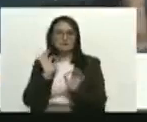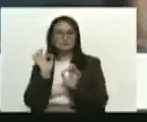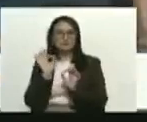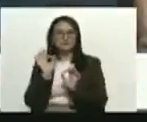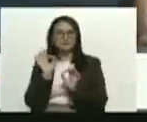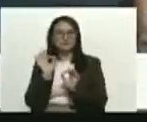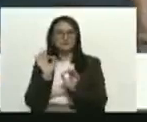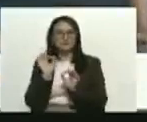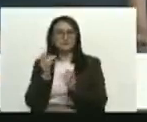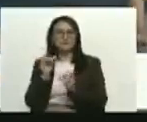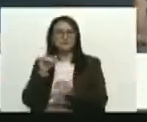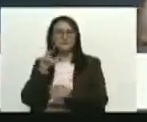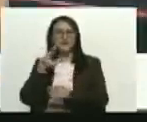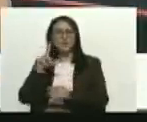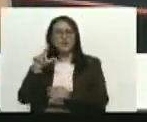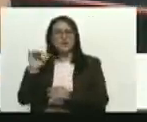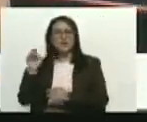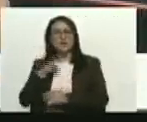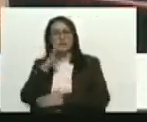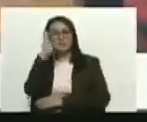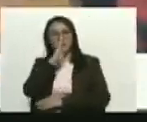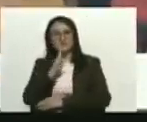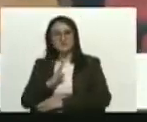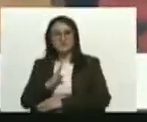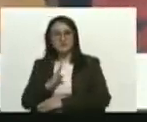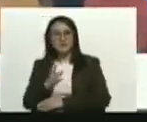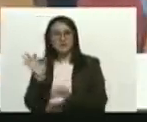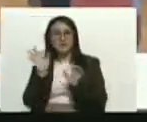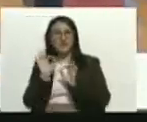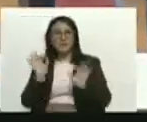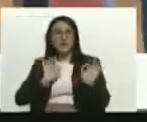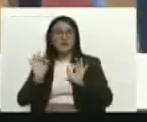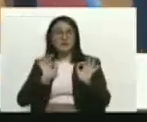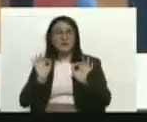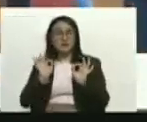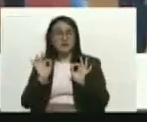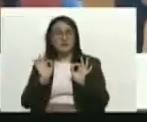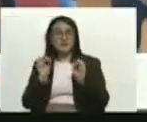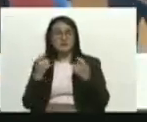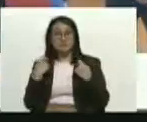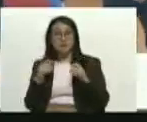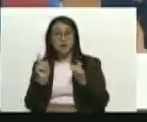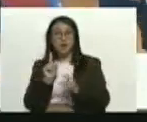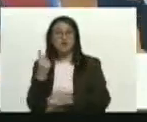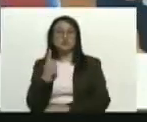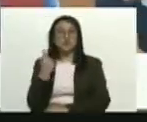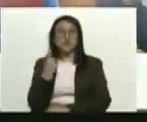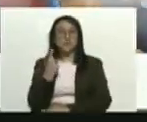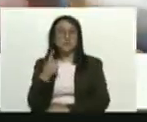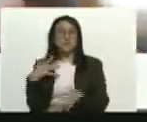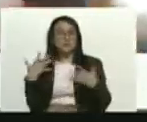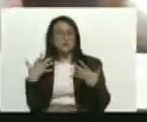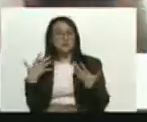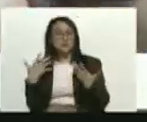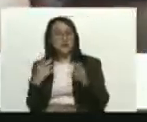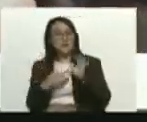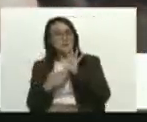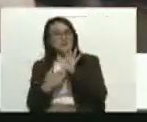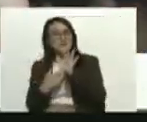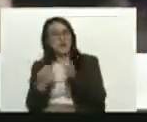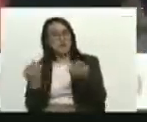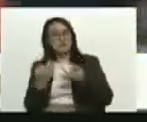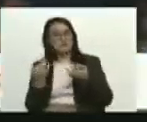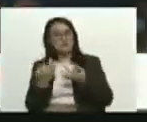del oprimido por Julián Boal de Brasil. Que es una forma de teatro que intenta no solamente contentarse en representar la